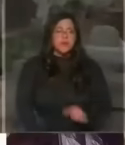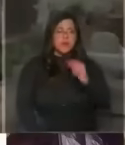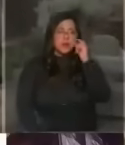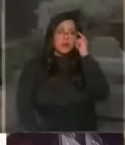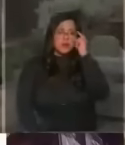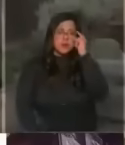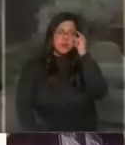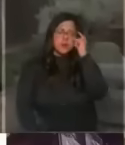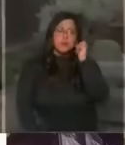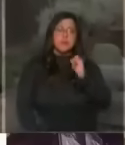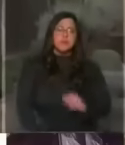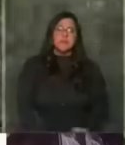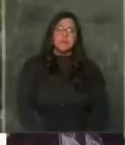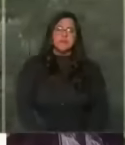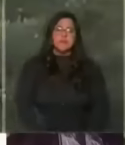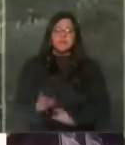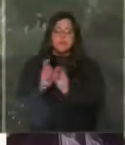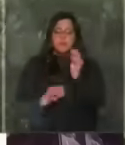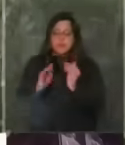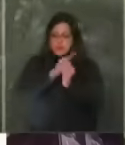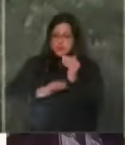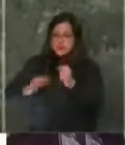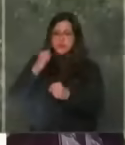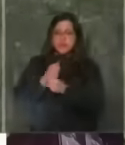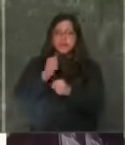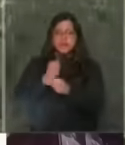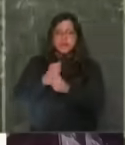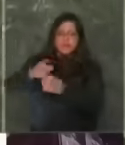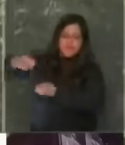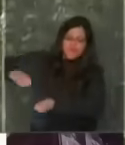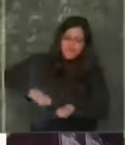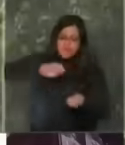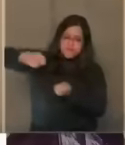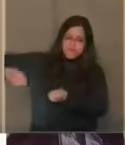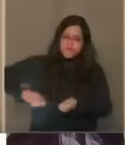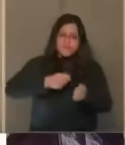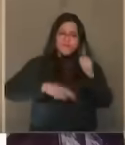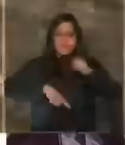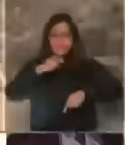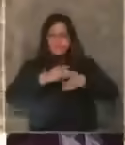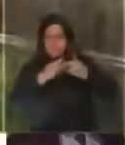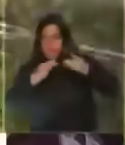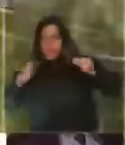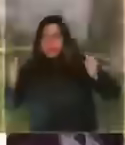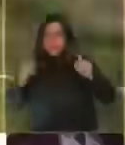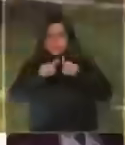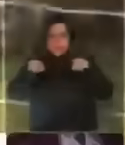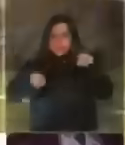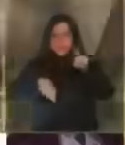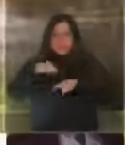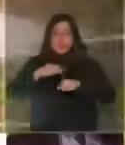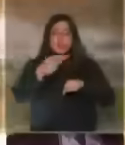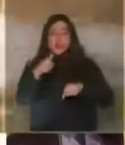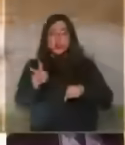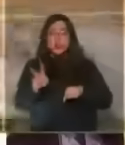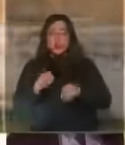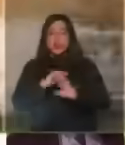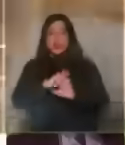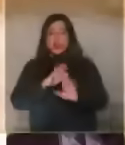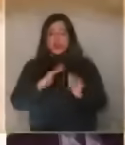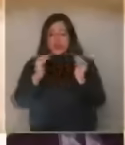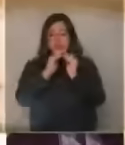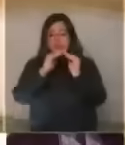medio mientras vecinos trabajan a pulso sacando todavía el barro de sus terrenos para que sus casas no sigan cediendo